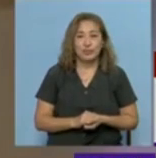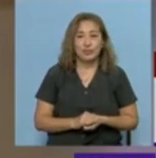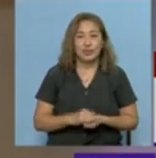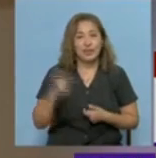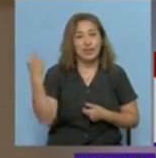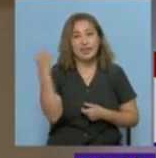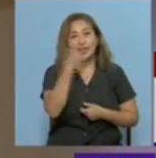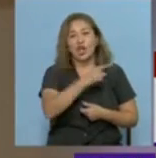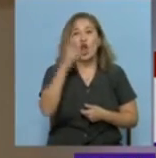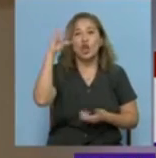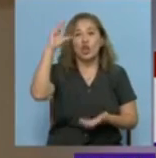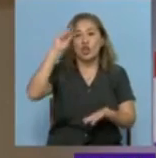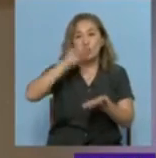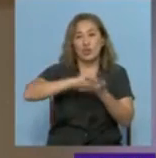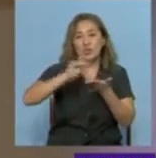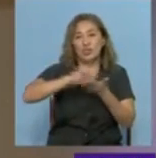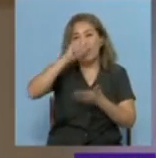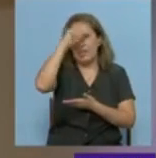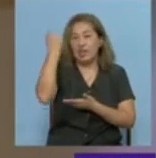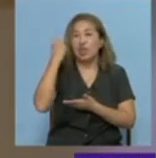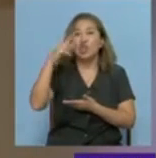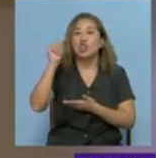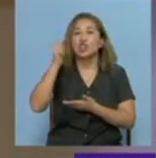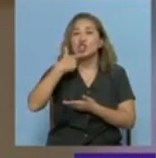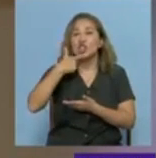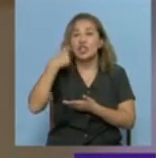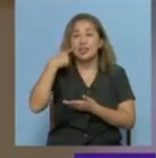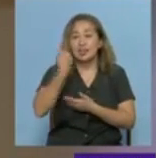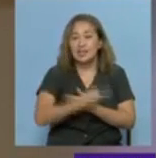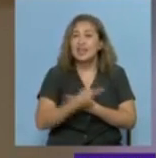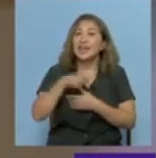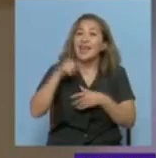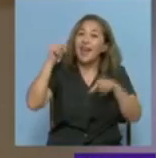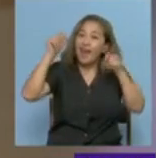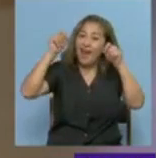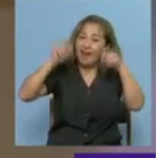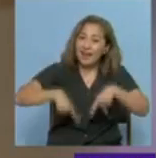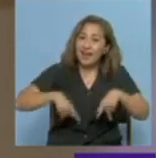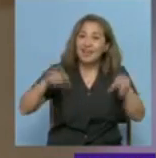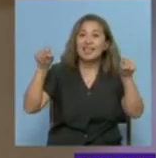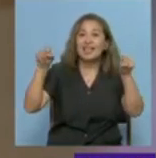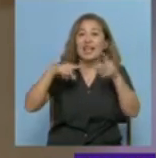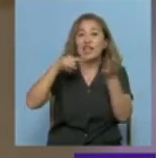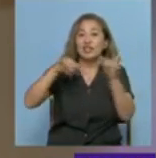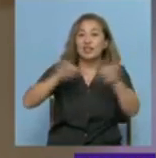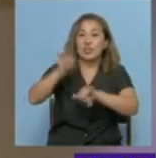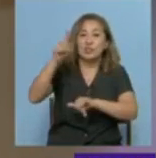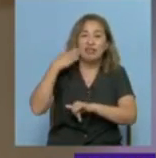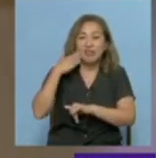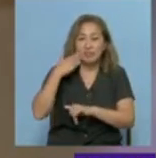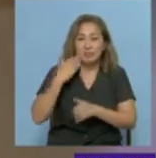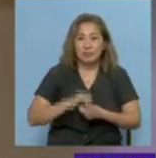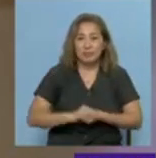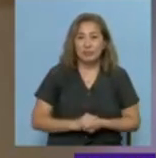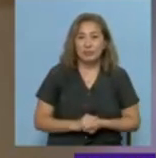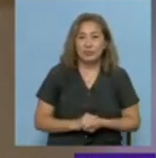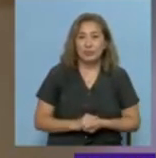La palabra del diputado nacional Agustín Rossi en exclusiva para Primera Edición.